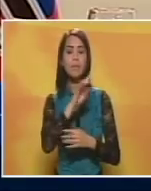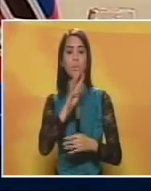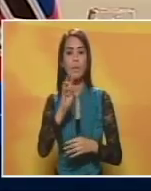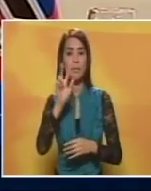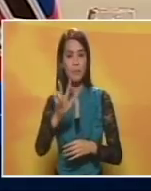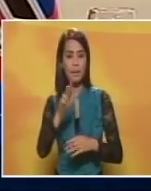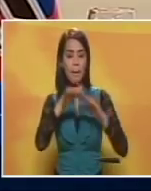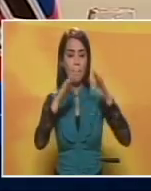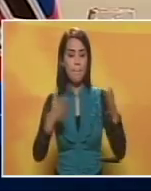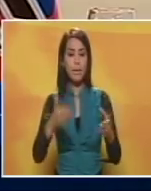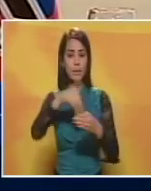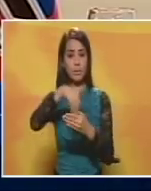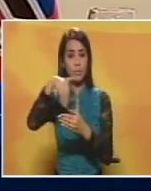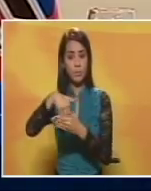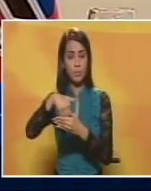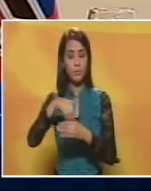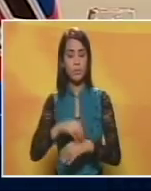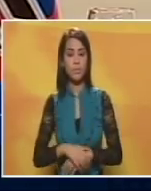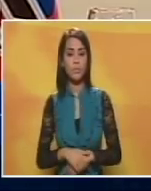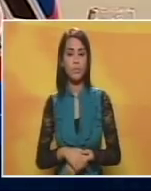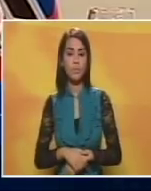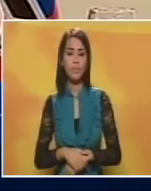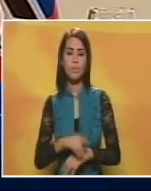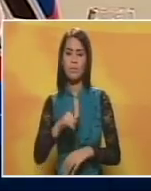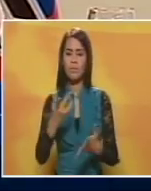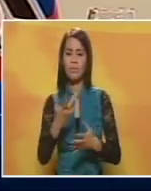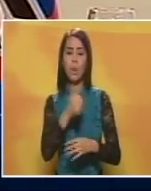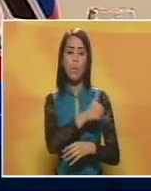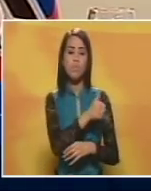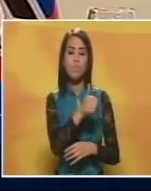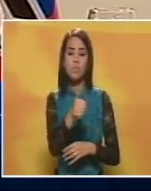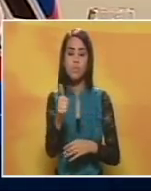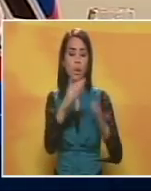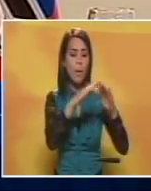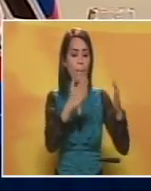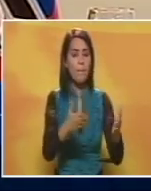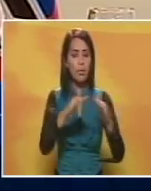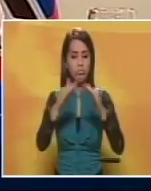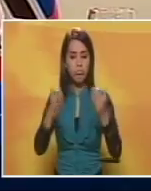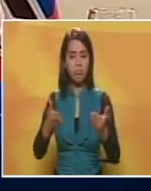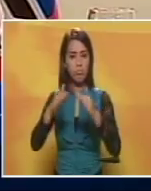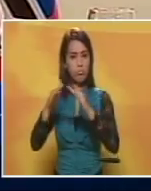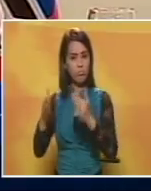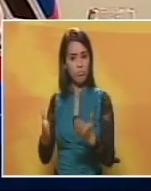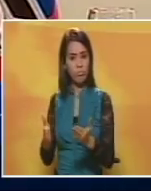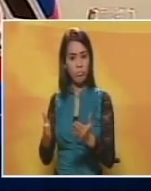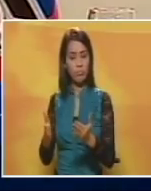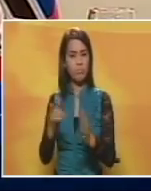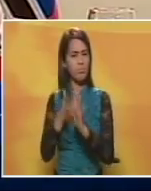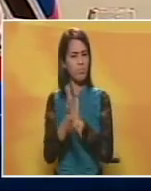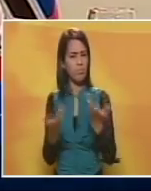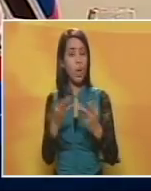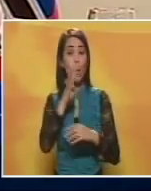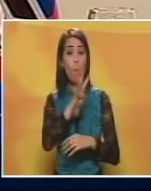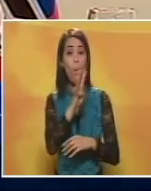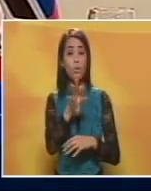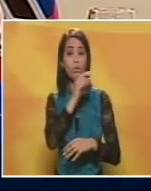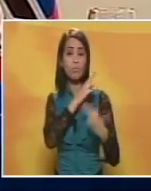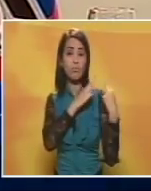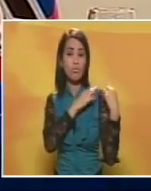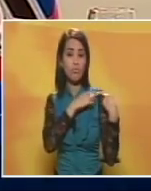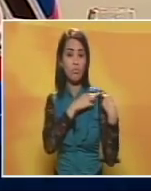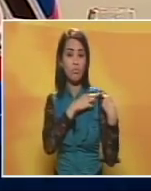34.143 mesas electorales, de los cuales por cada mesa electoral se sorteó 4